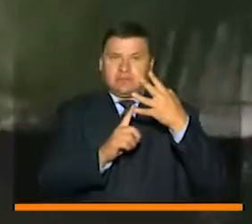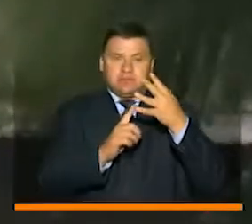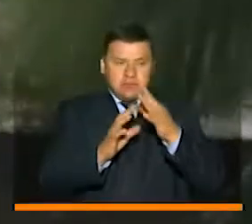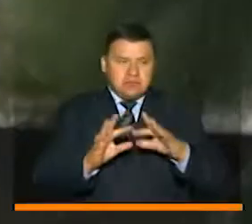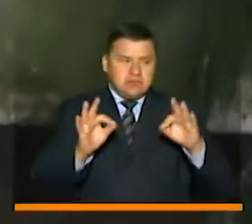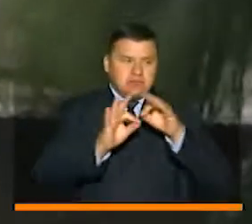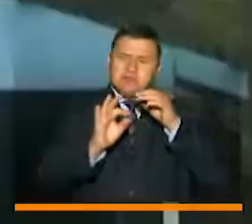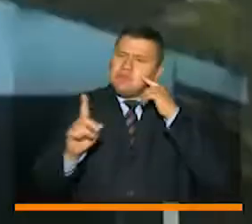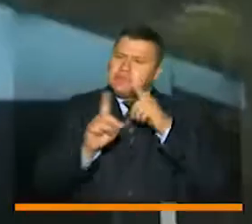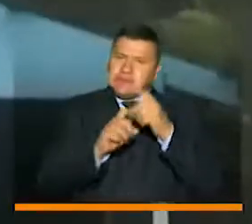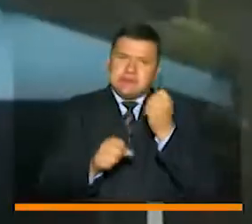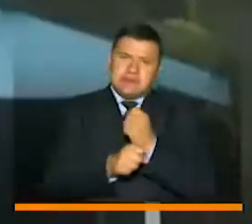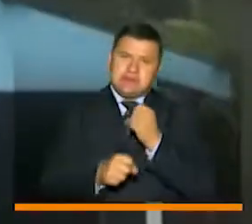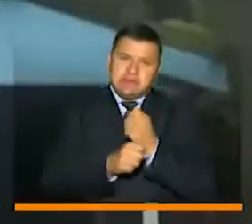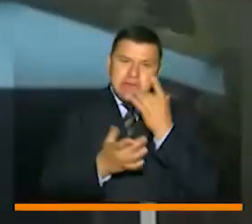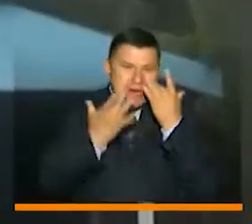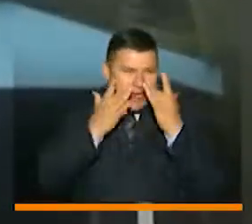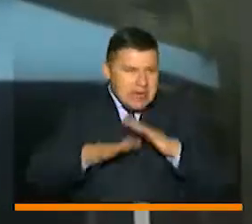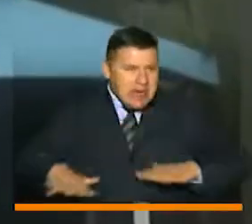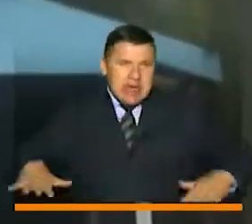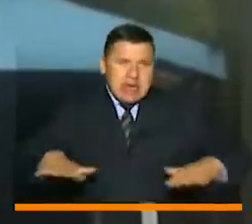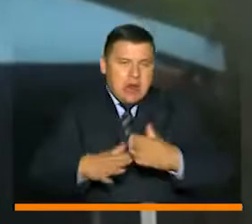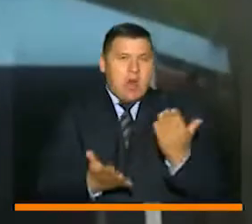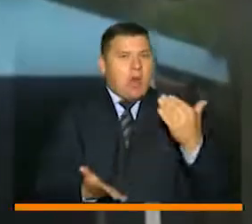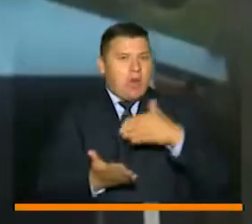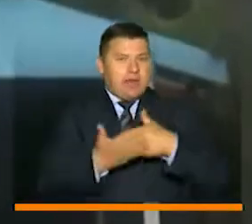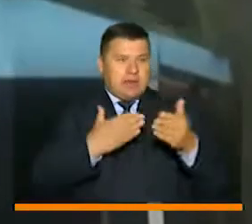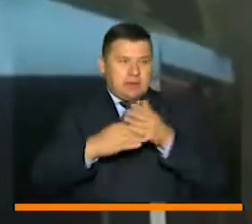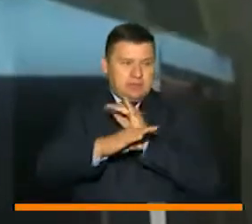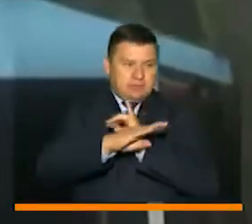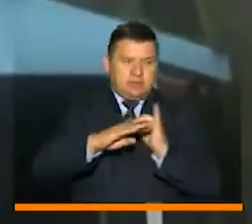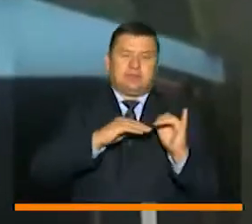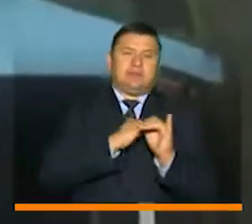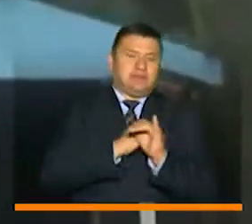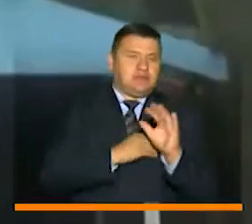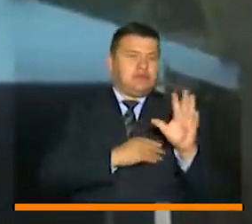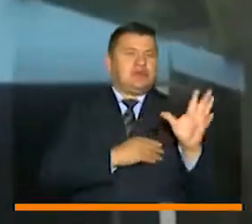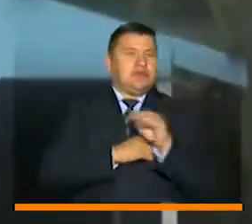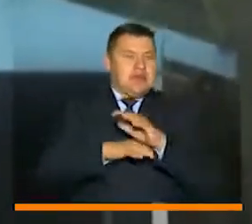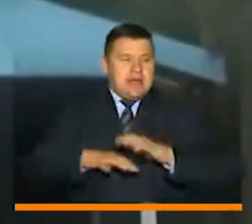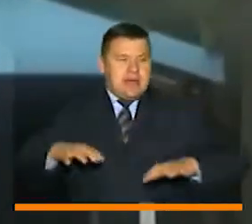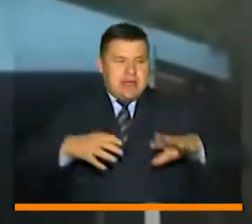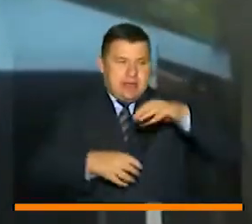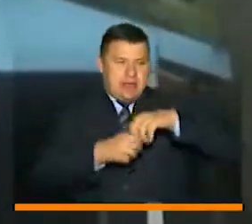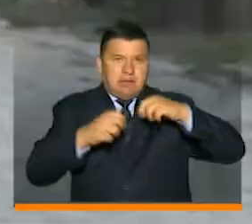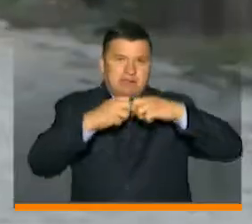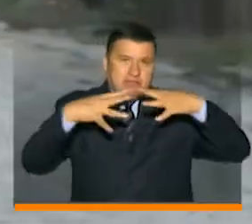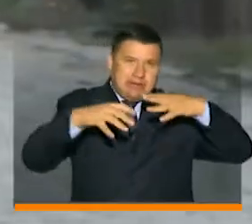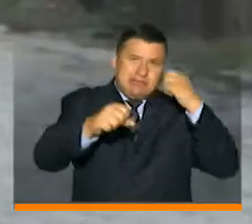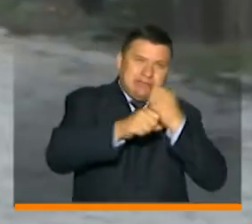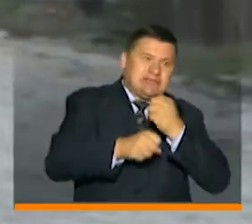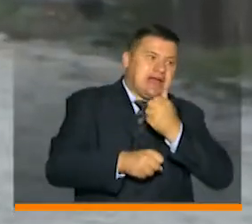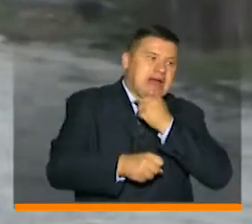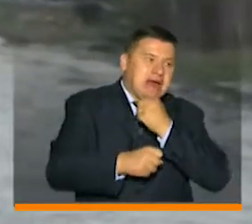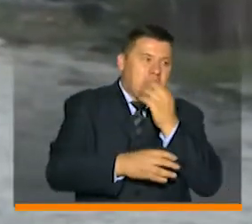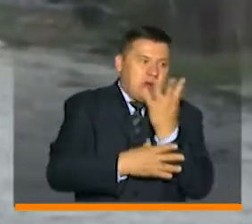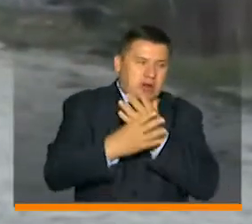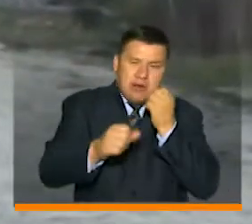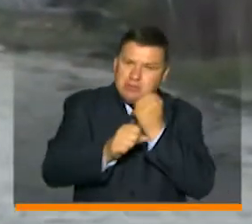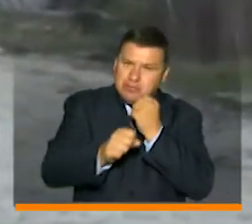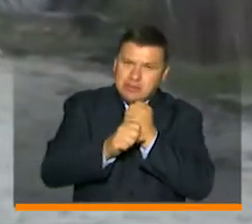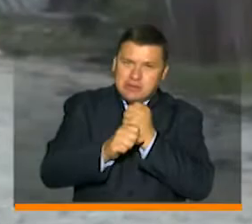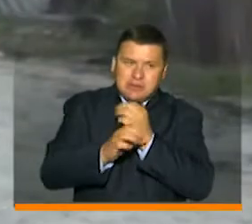resaltar ese trabajo que se hizo de limpieza, de volver a tener todas las actividades de energía, de acueducto, de alcantarillado,